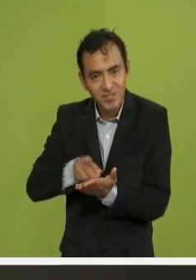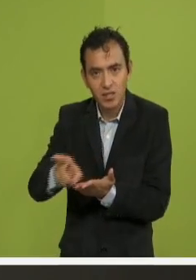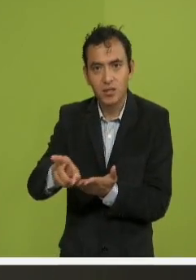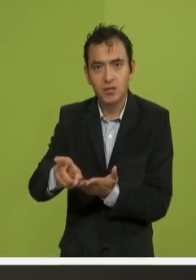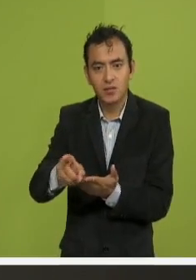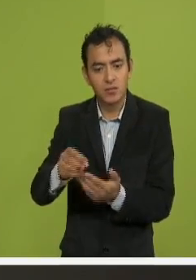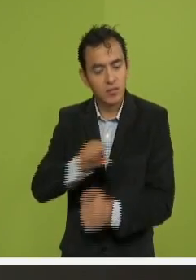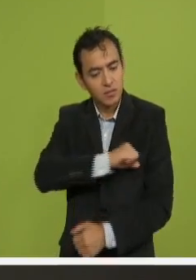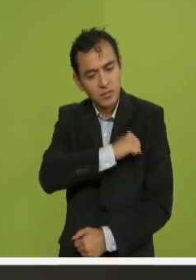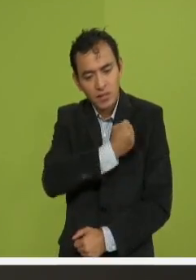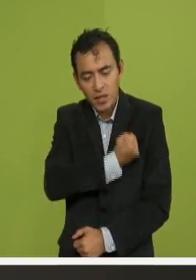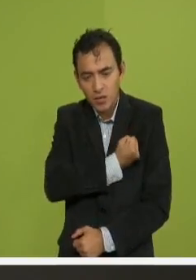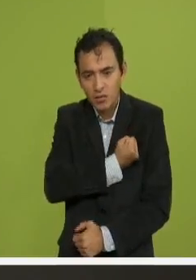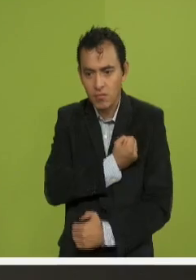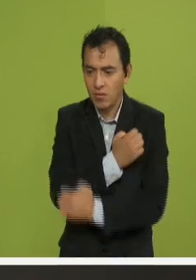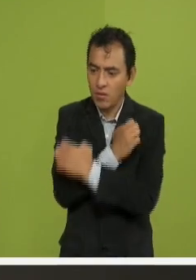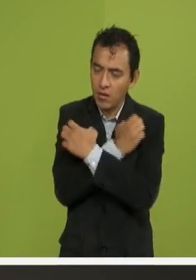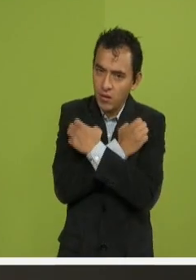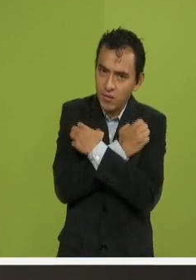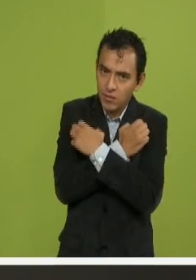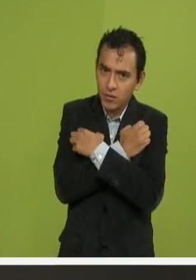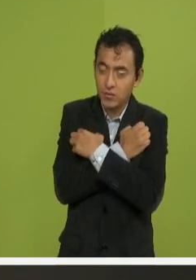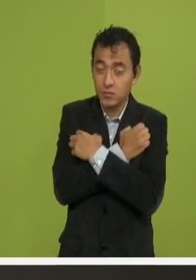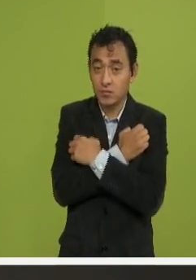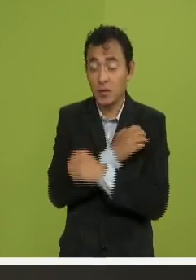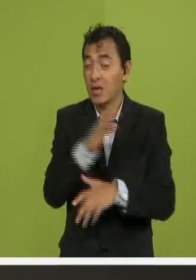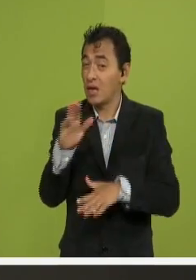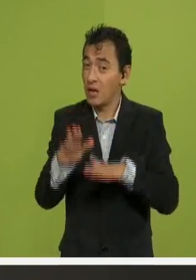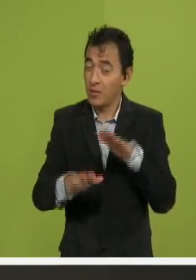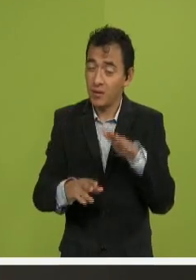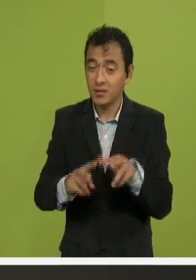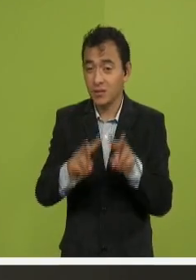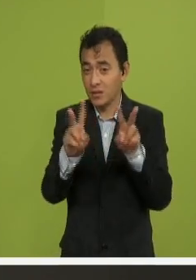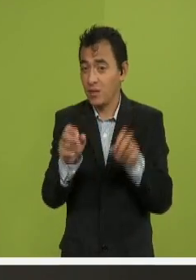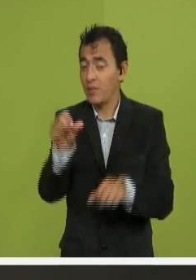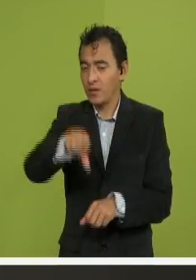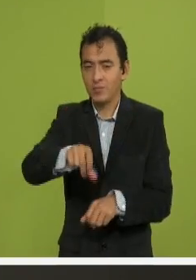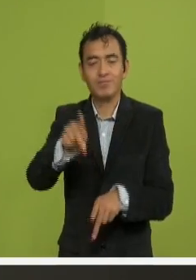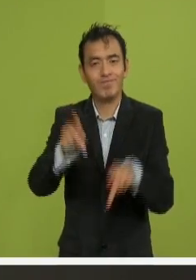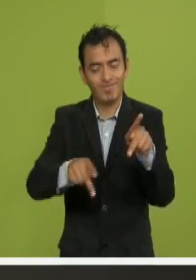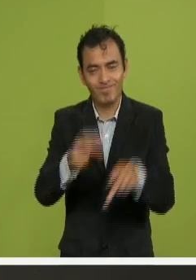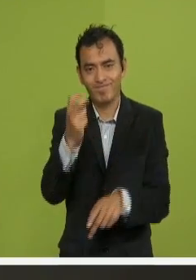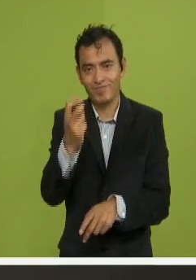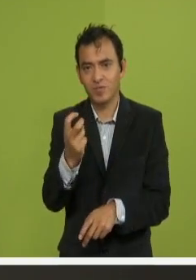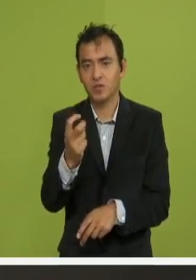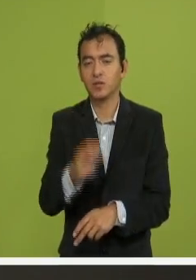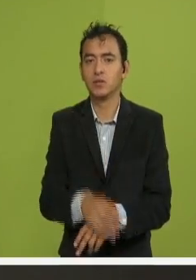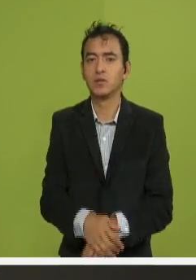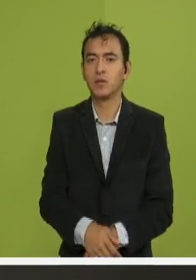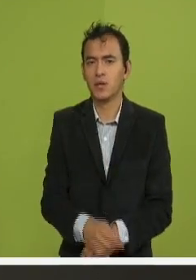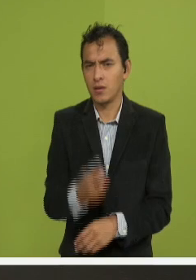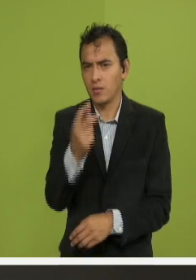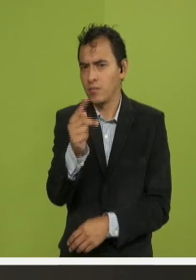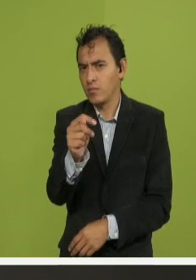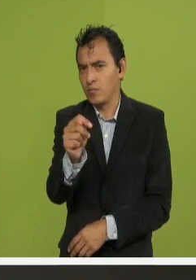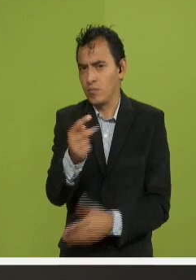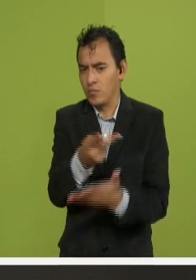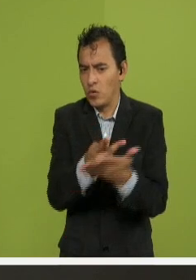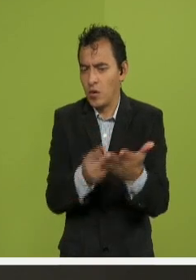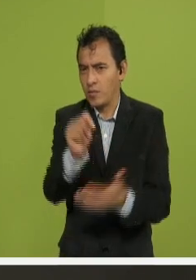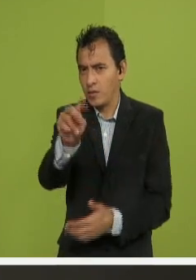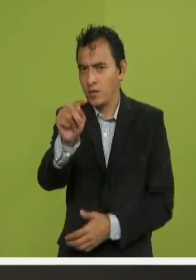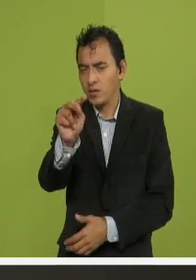de salud, derecho a la educación muchas veces, y es el tema que hoy estamos tratando en esta ocasión aquí en Sororidades del